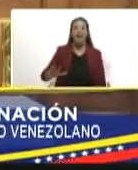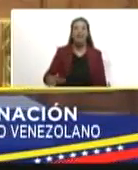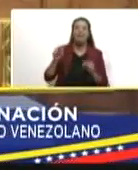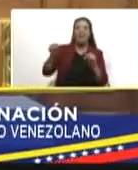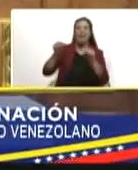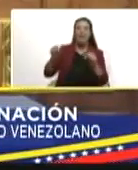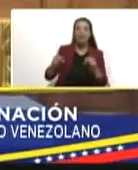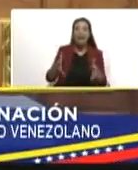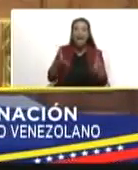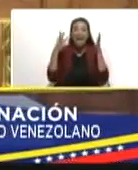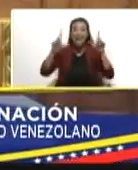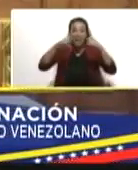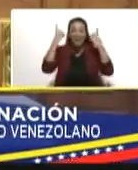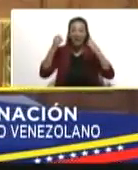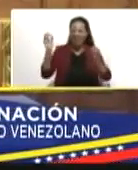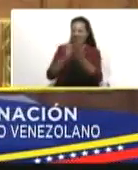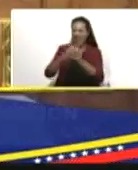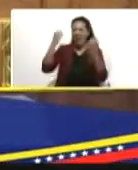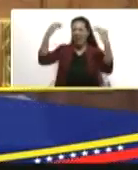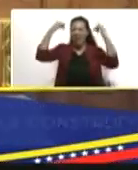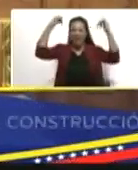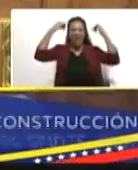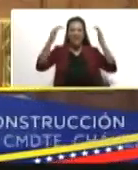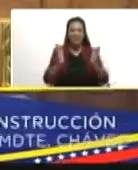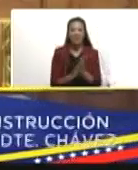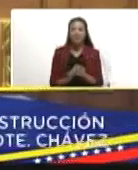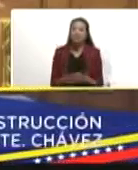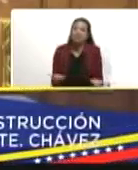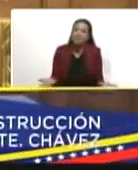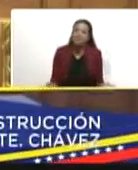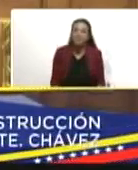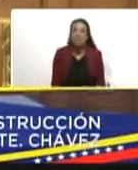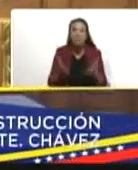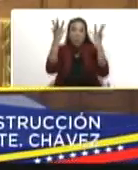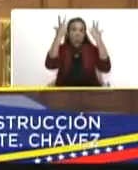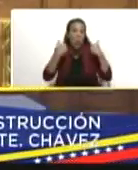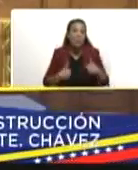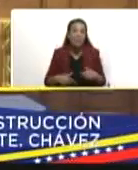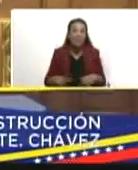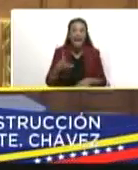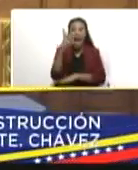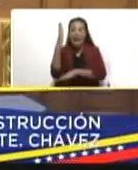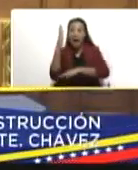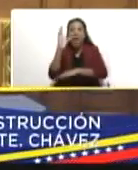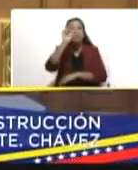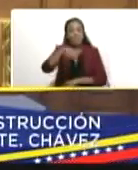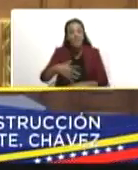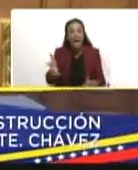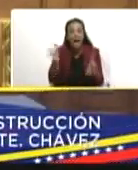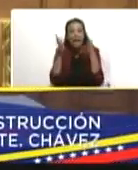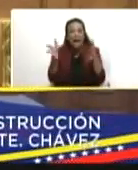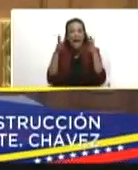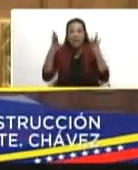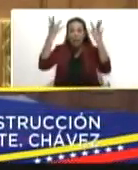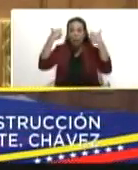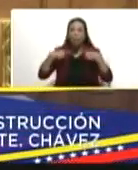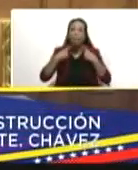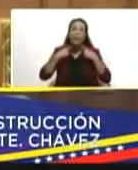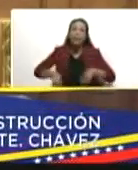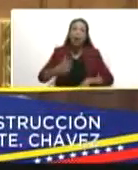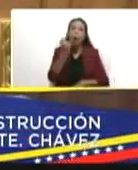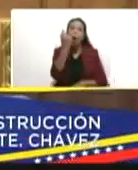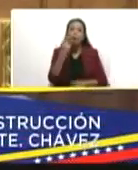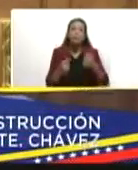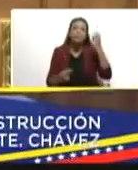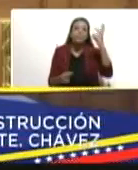ruperti Cuando gana la guaira amos ganándole a Lara en estos días y perdimos 11 a